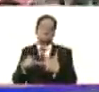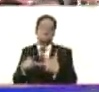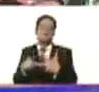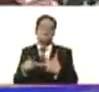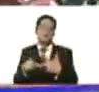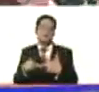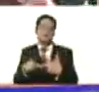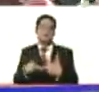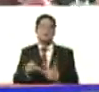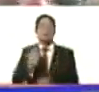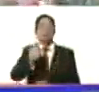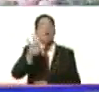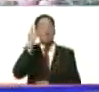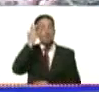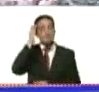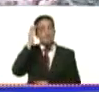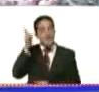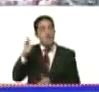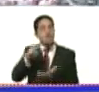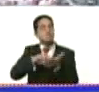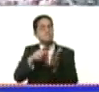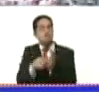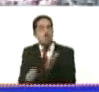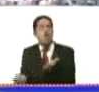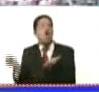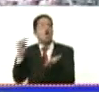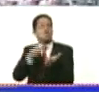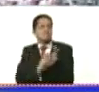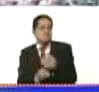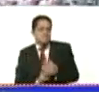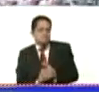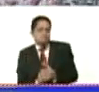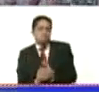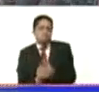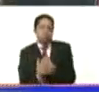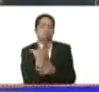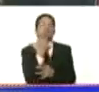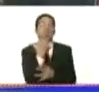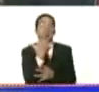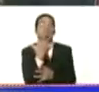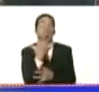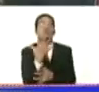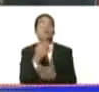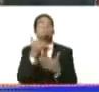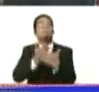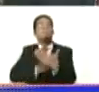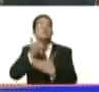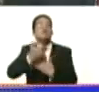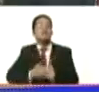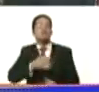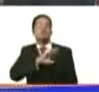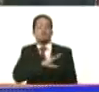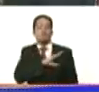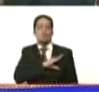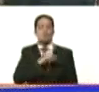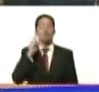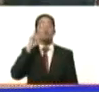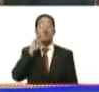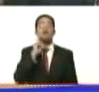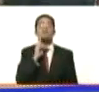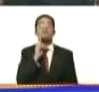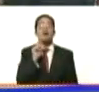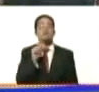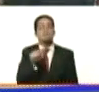El 4 de febrero fue el renacimiento, fue la irrupción del proyecto de Bolívar. Fue un gran acto